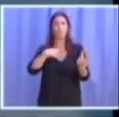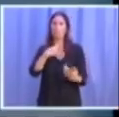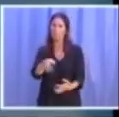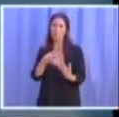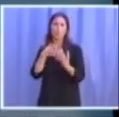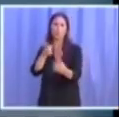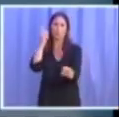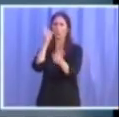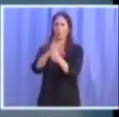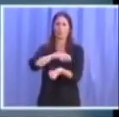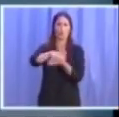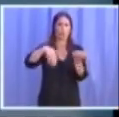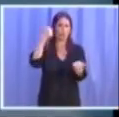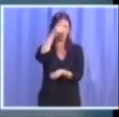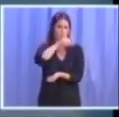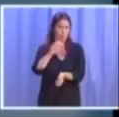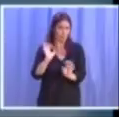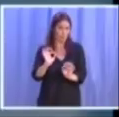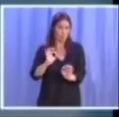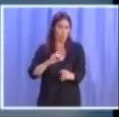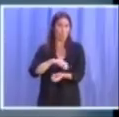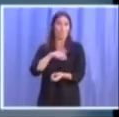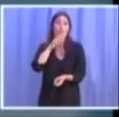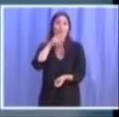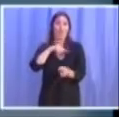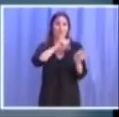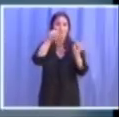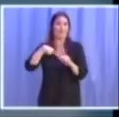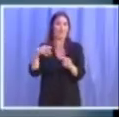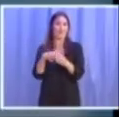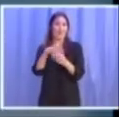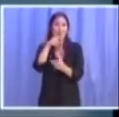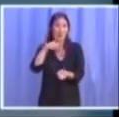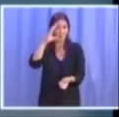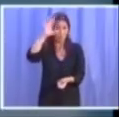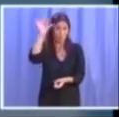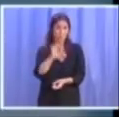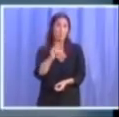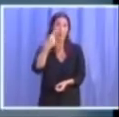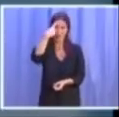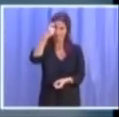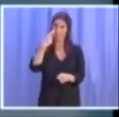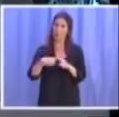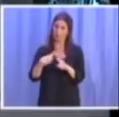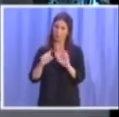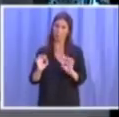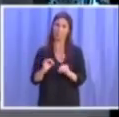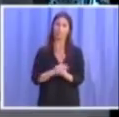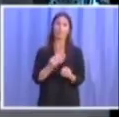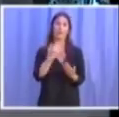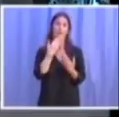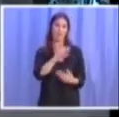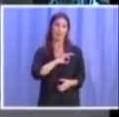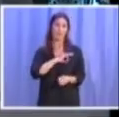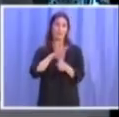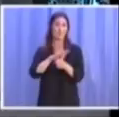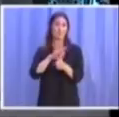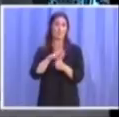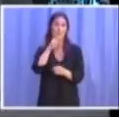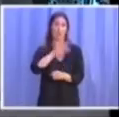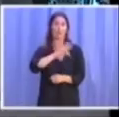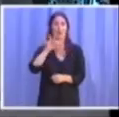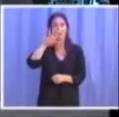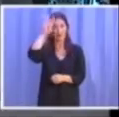la corrupción y defender Granada. Y ahora cuando nos escuchen en este debate, recuerden los hechos. Gracias, señora Gutiérrez. Antonio